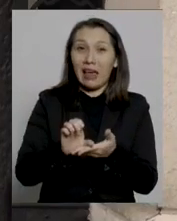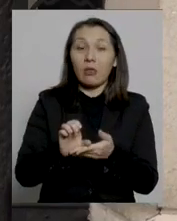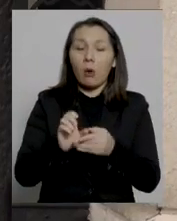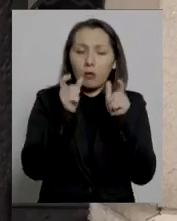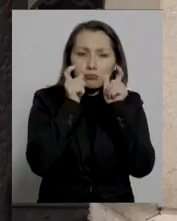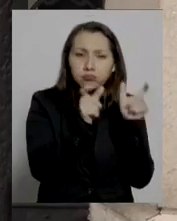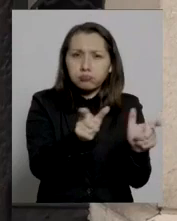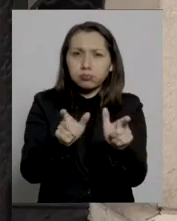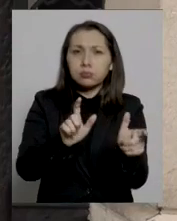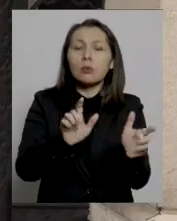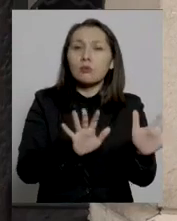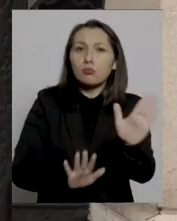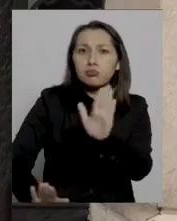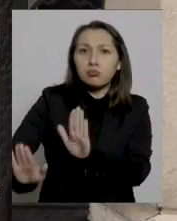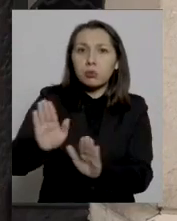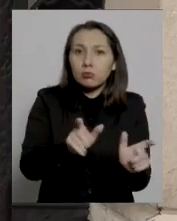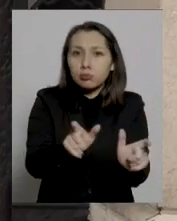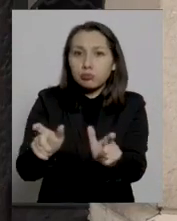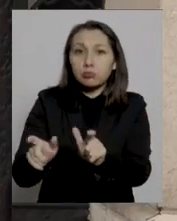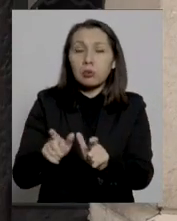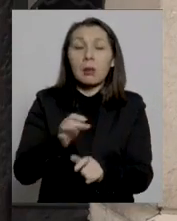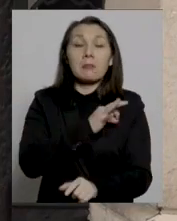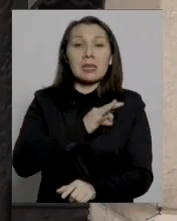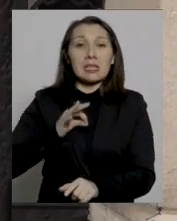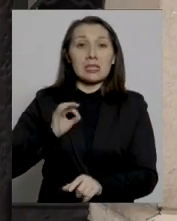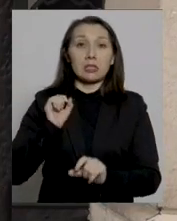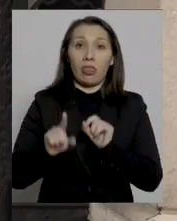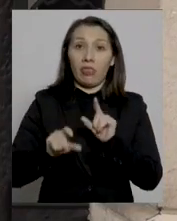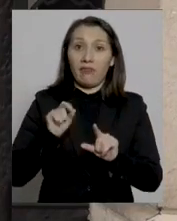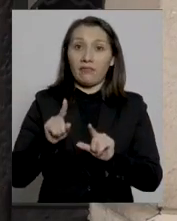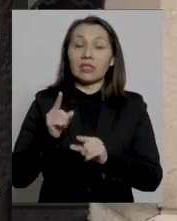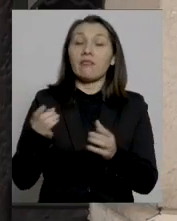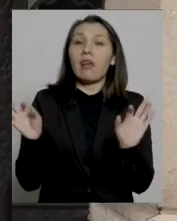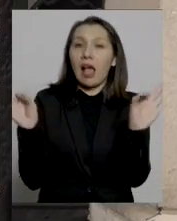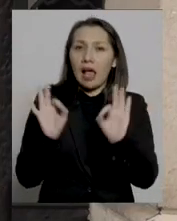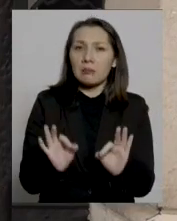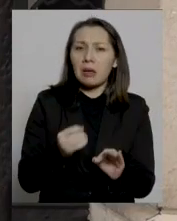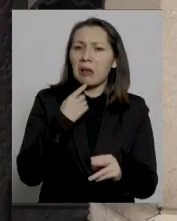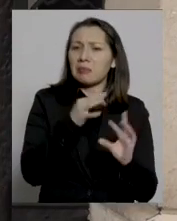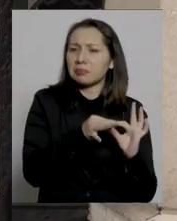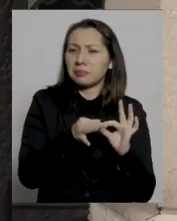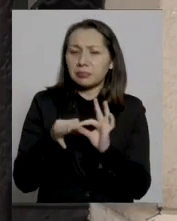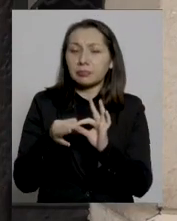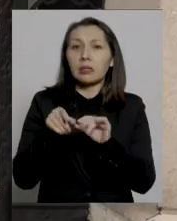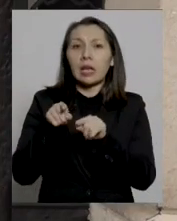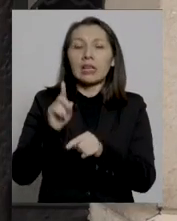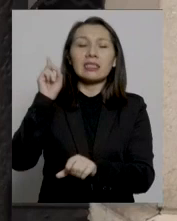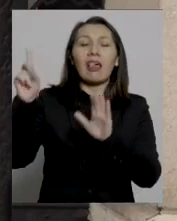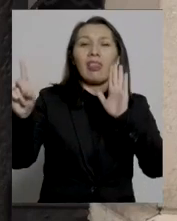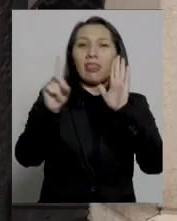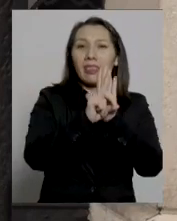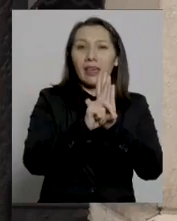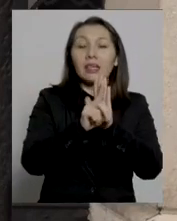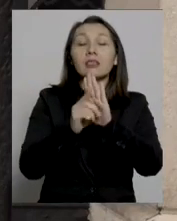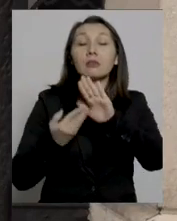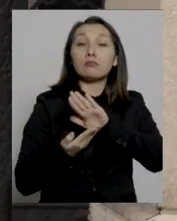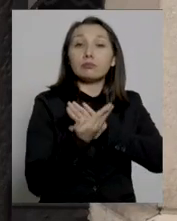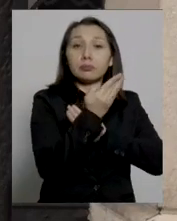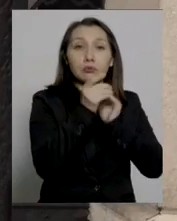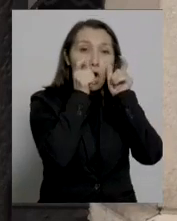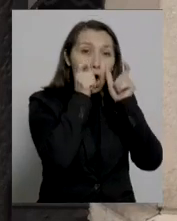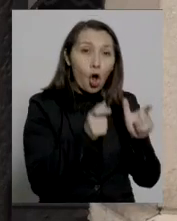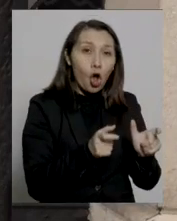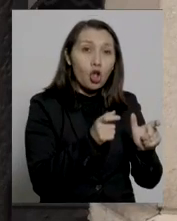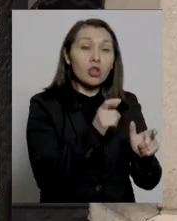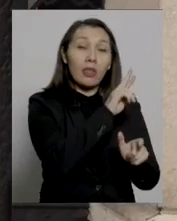constitucional, que el ministro de Defensa les va a explicar los alcances y los detalles del decreto, se ha ingresado a Contraloría